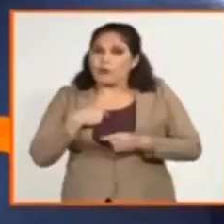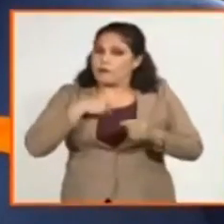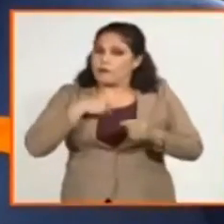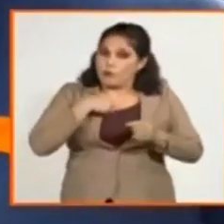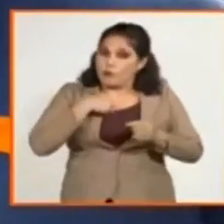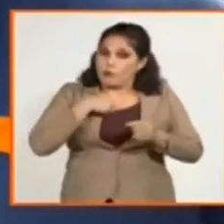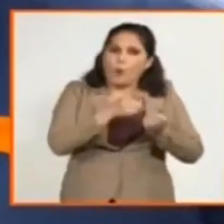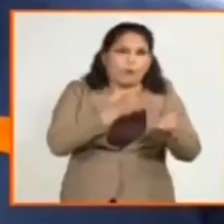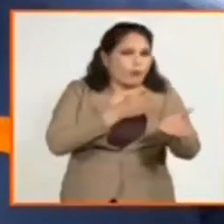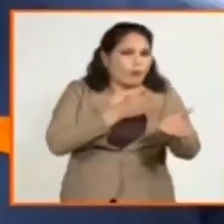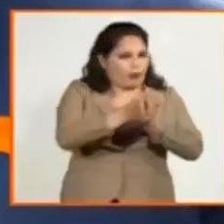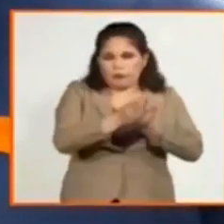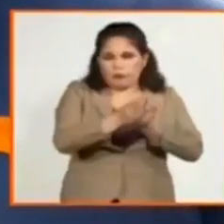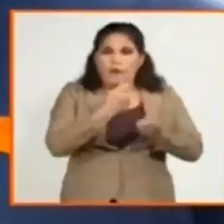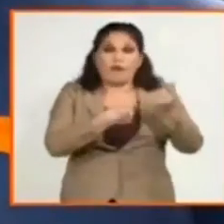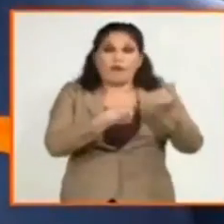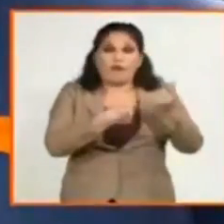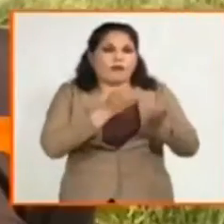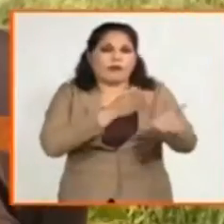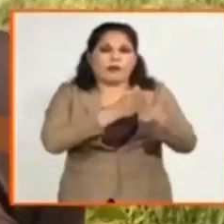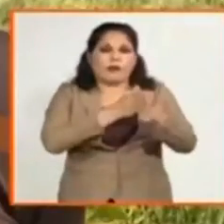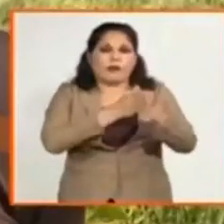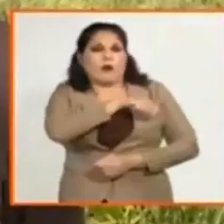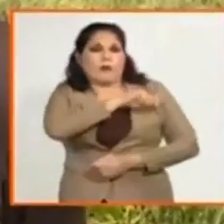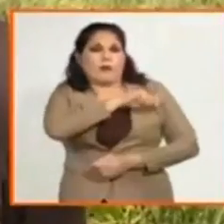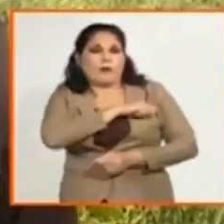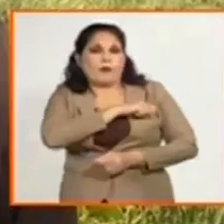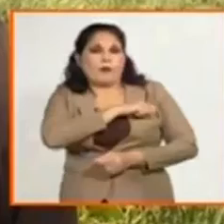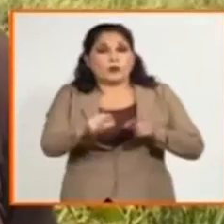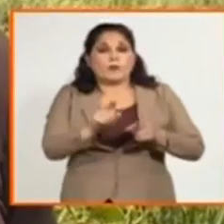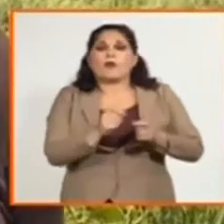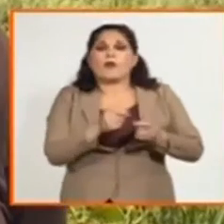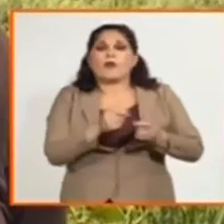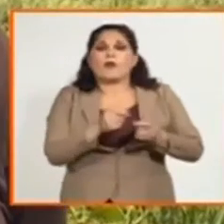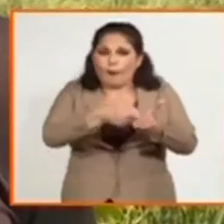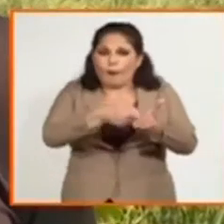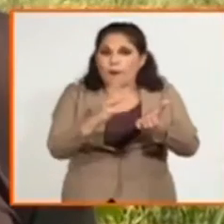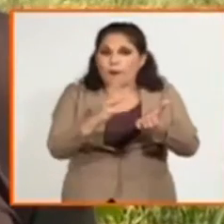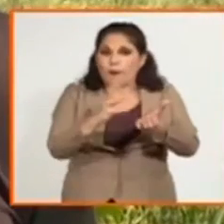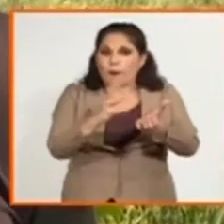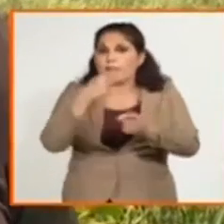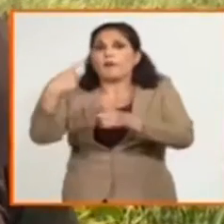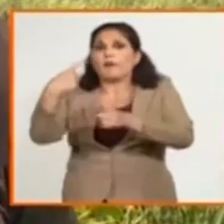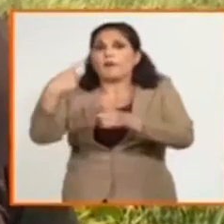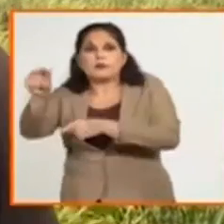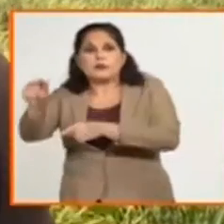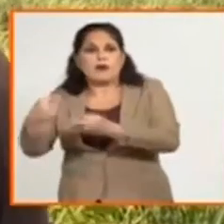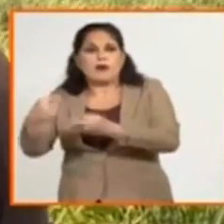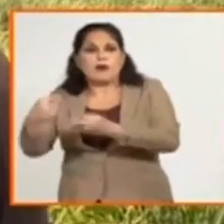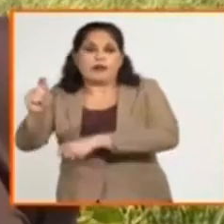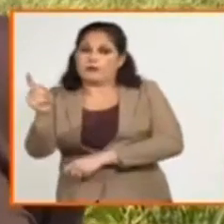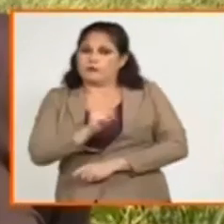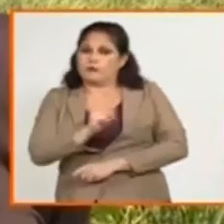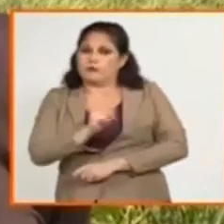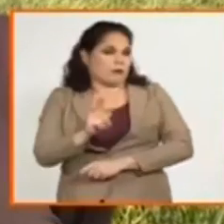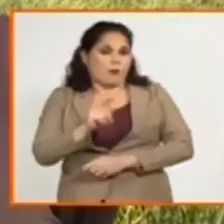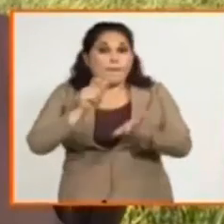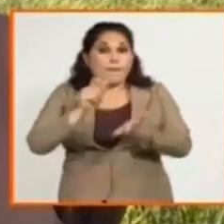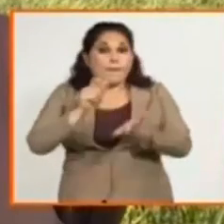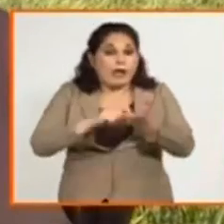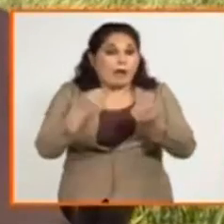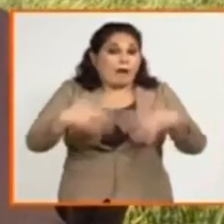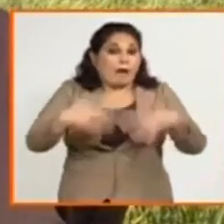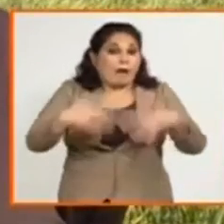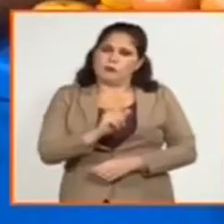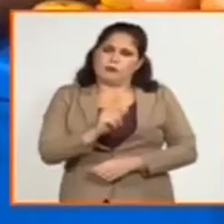menos costo del consumo. Siempre buscamos el modo de que los mercados nuestros no tengan el precio tan elevado como